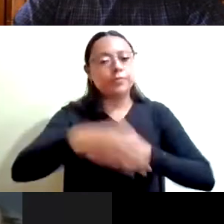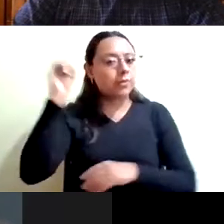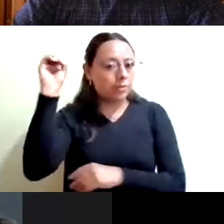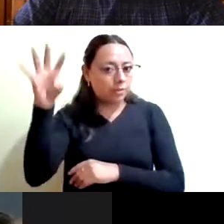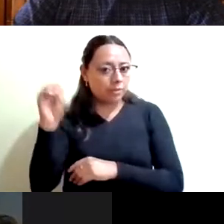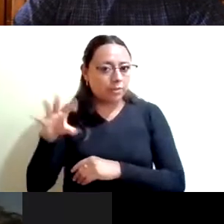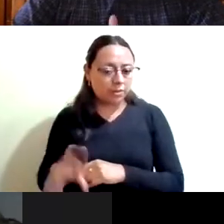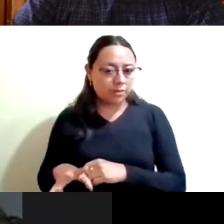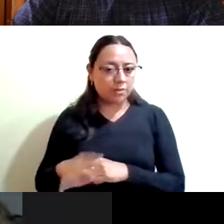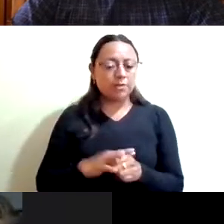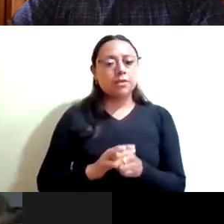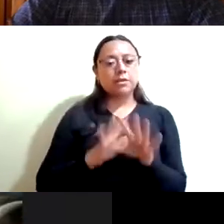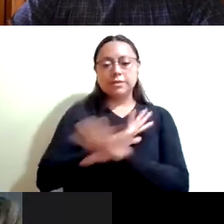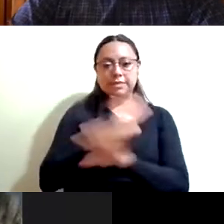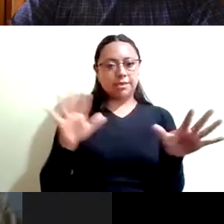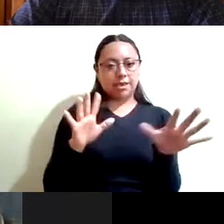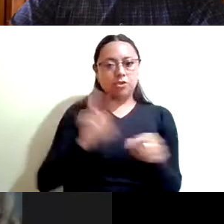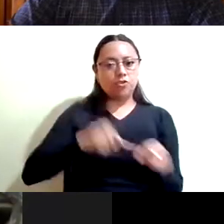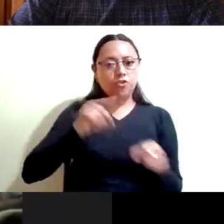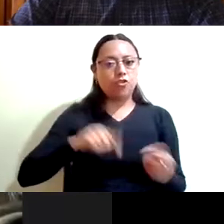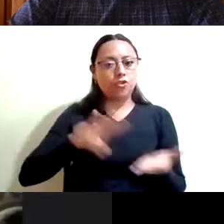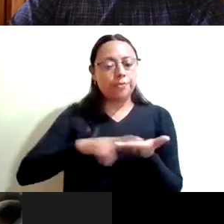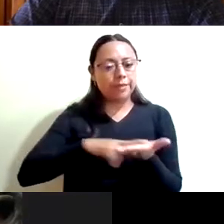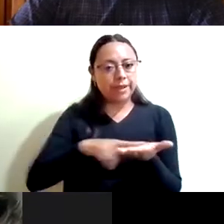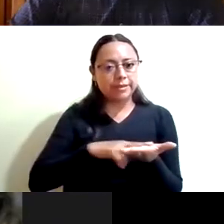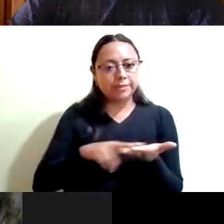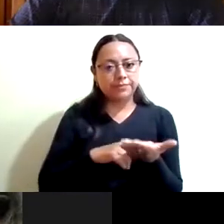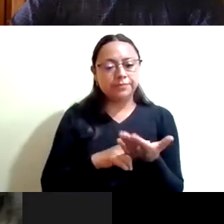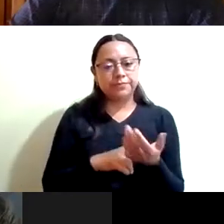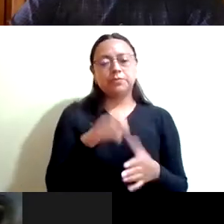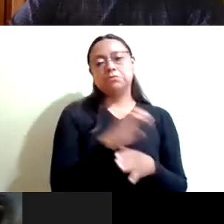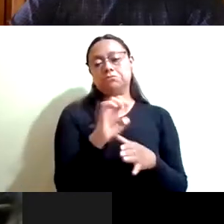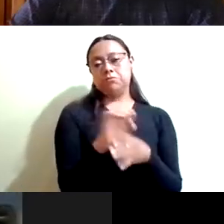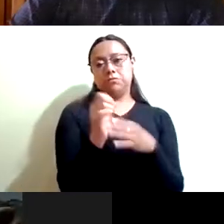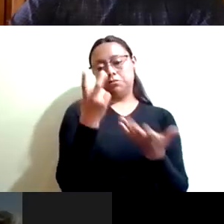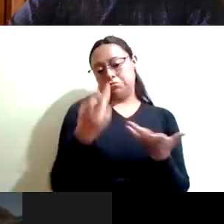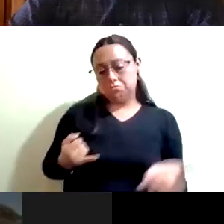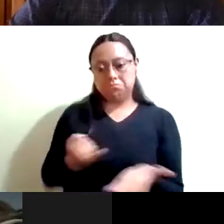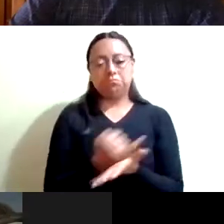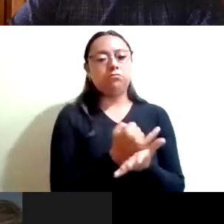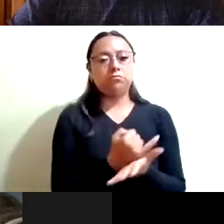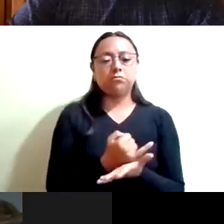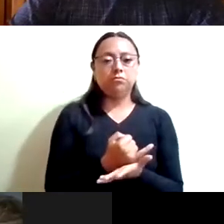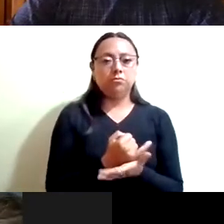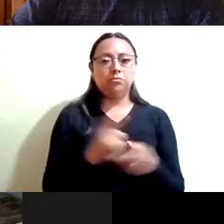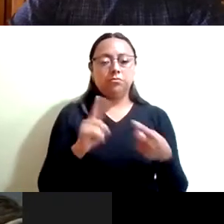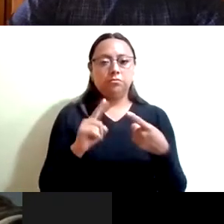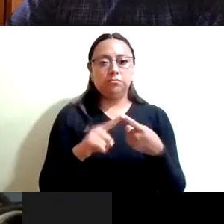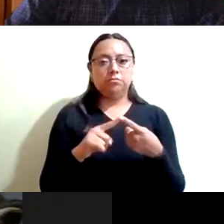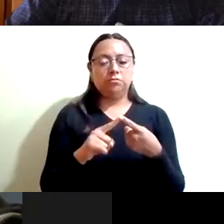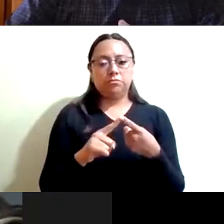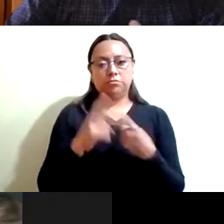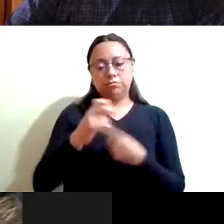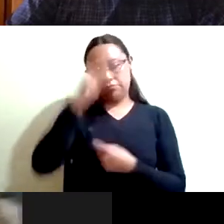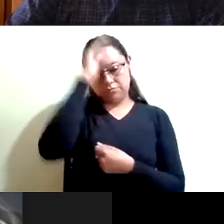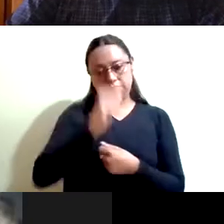Ciudad de México pasaría a verde. Lo anterior, y en referencia al resolutivo primero del acuerdo